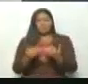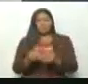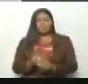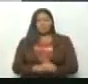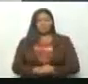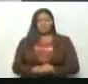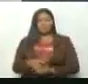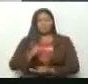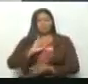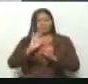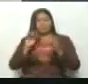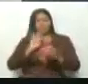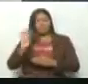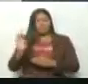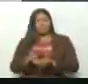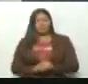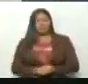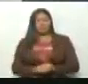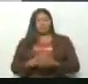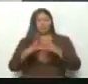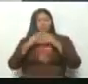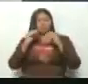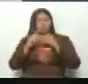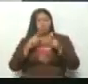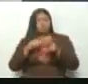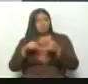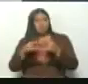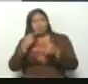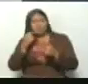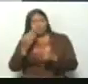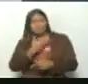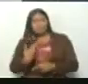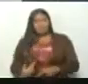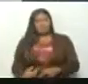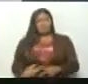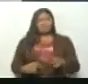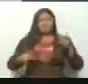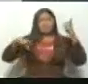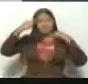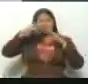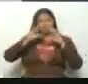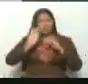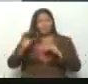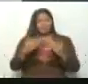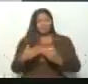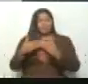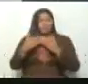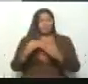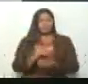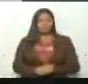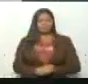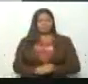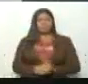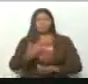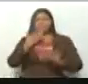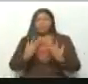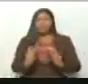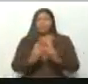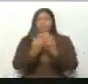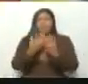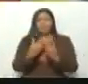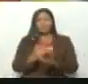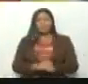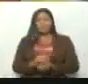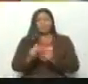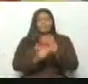la paz y la soberanía de nuestra patria. Todos entonces, como dictó el comandante Chávez, toda la patria es una escuela. Muchísimas gracias por acompañarnos.